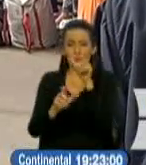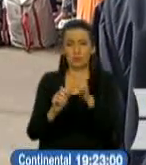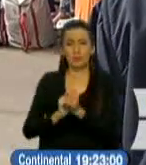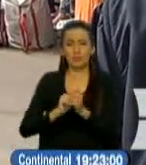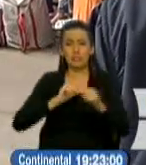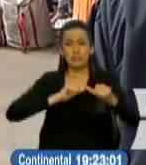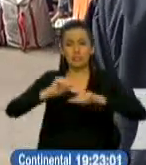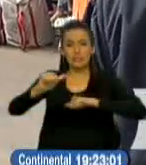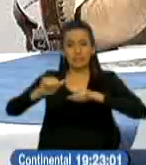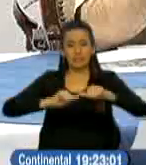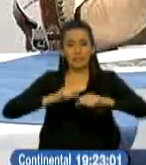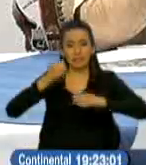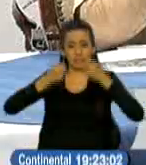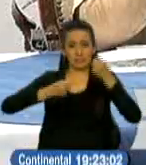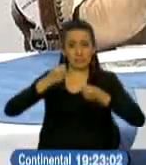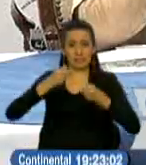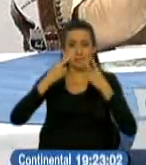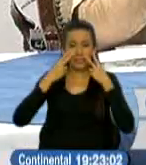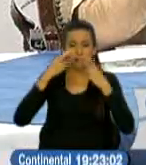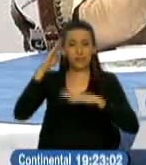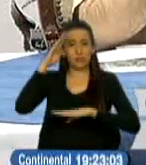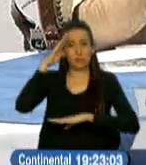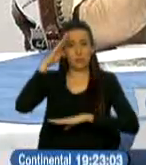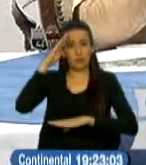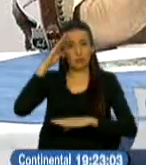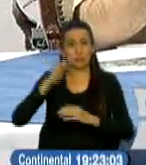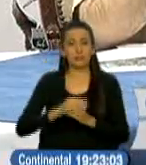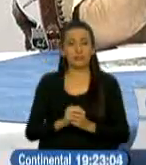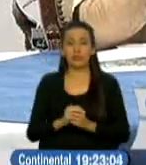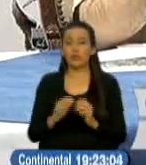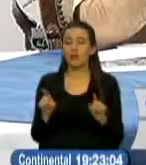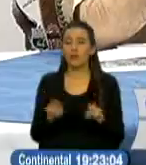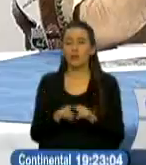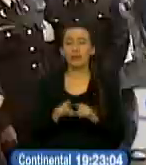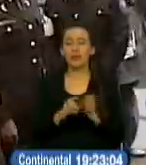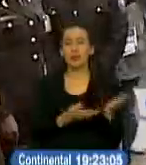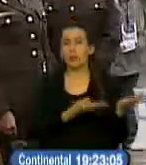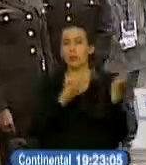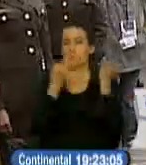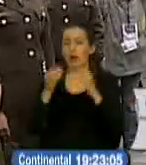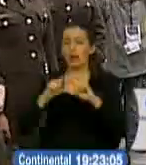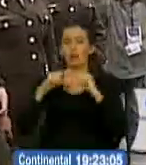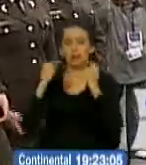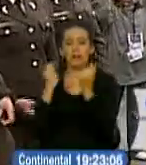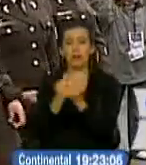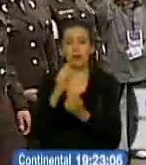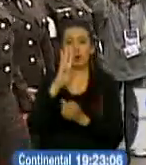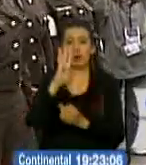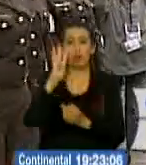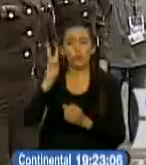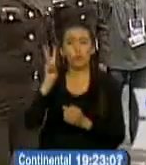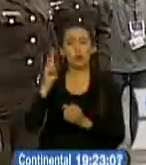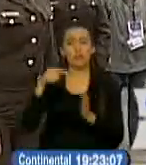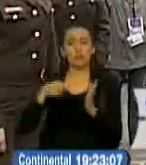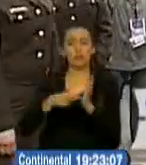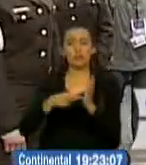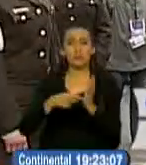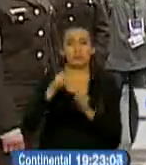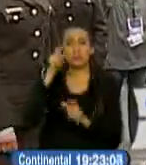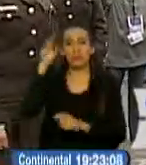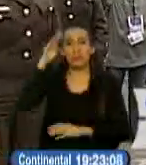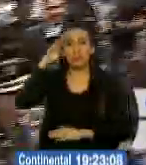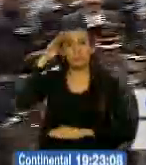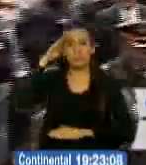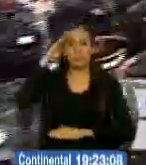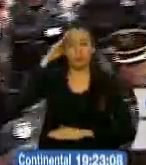estas consideraciones. La Policía Nacional también ofrece todo su contingente para el feriado. Más de 46.000 uniformados serán parte de los operativos